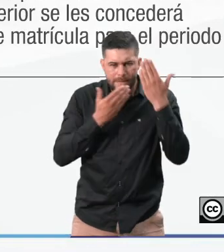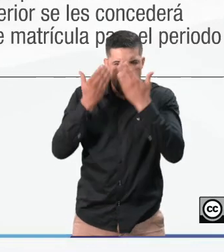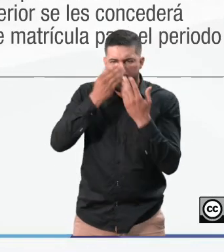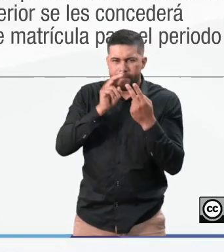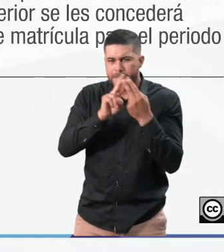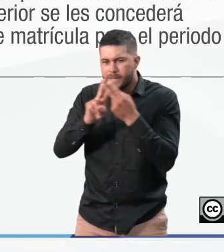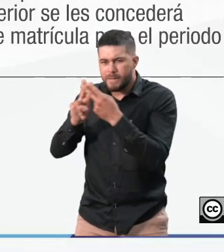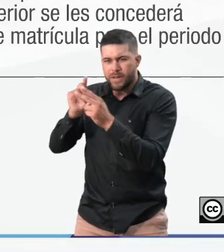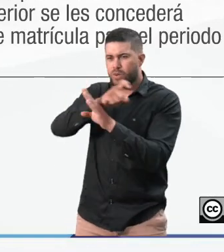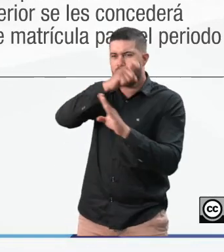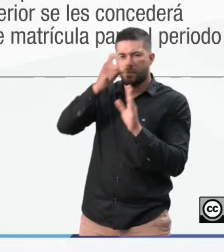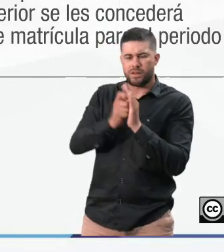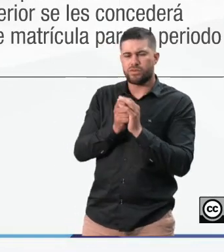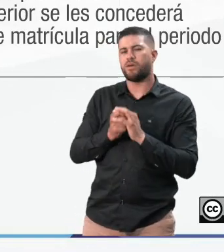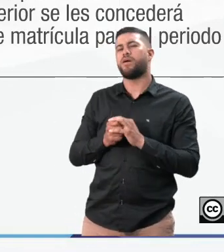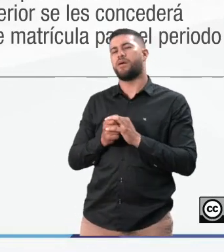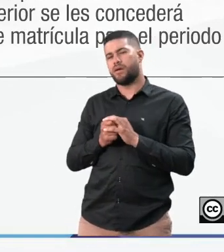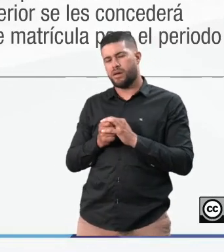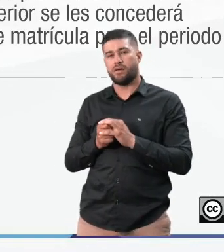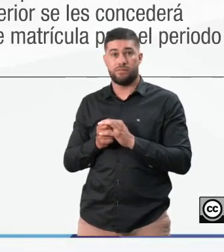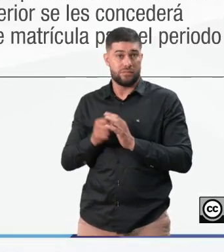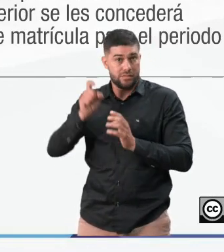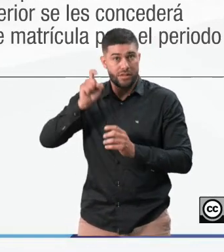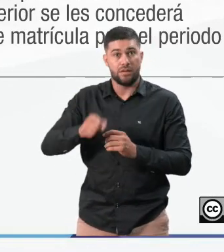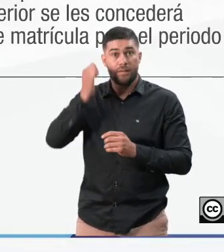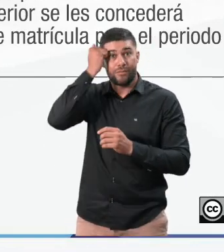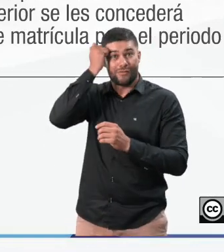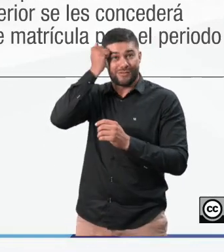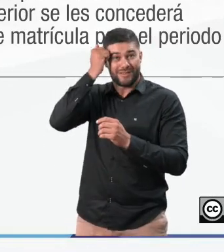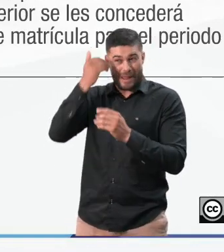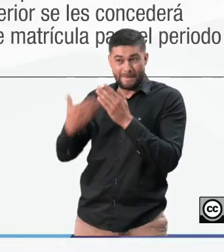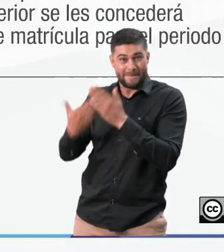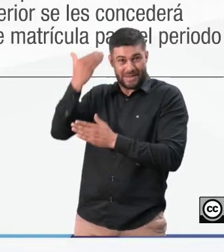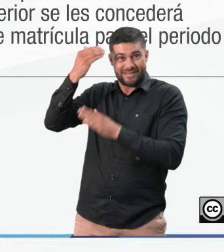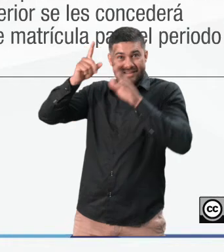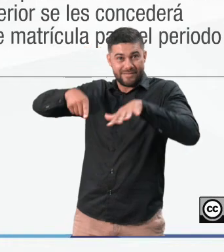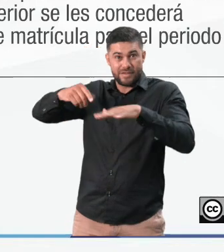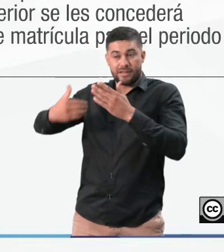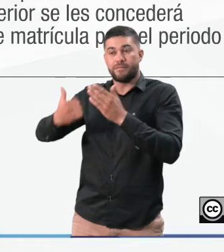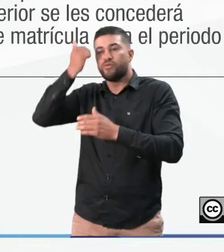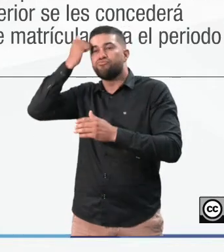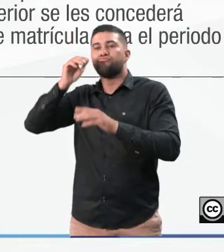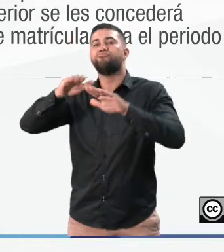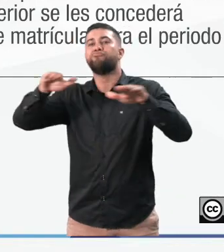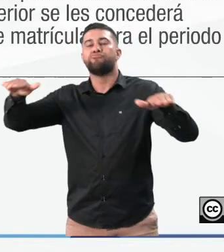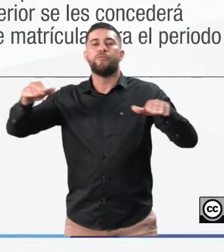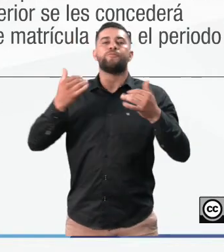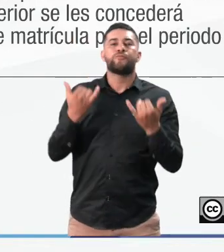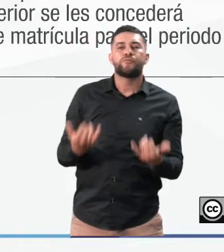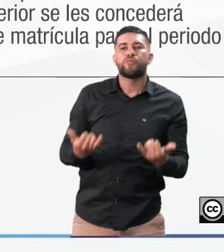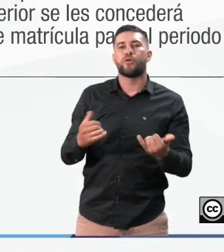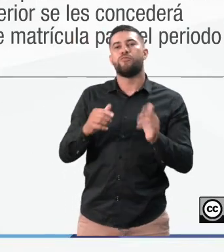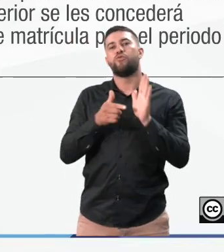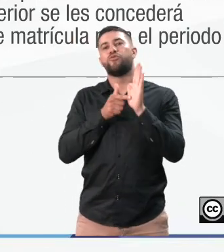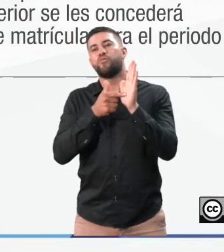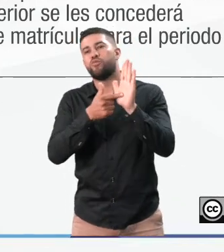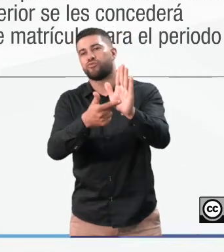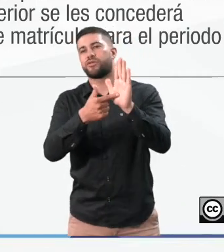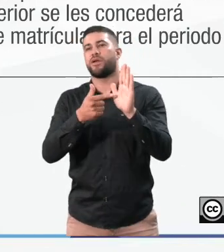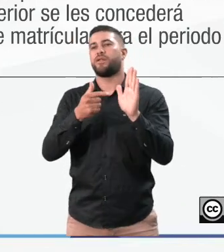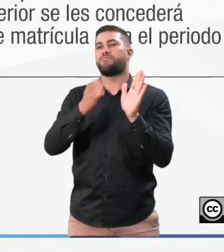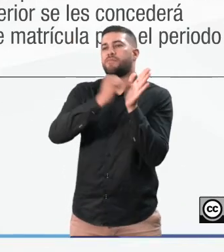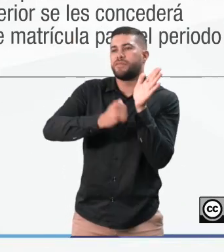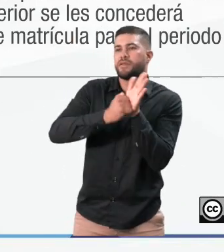principio de cada semestre en cada asignatura. Los estudiantes que se distingan por su